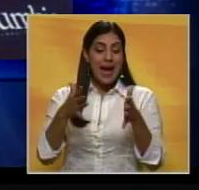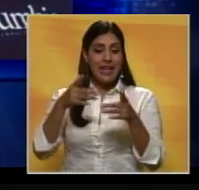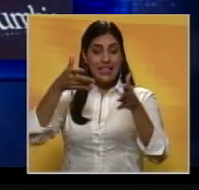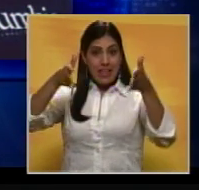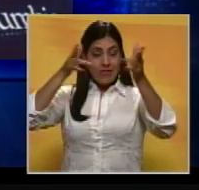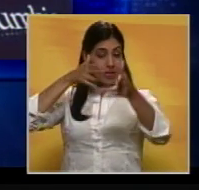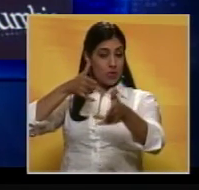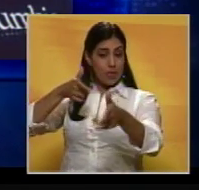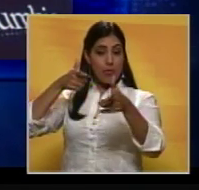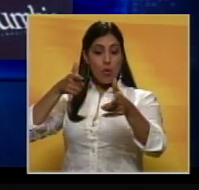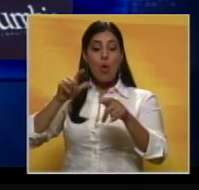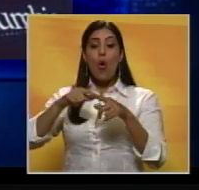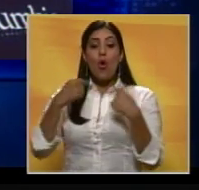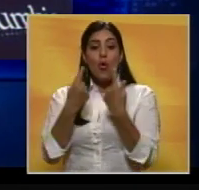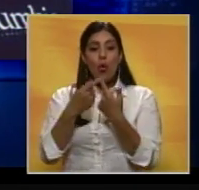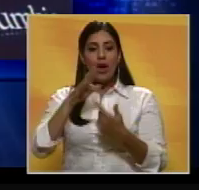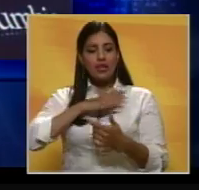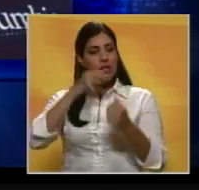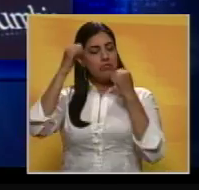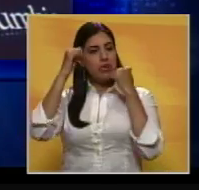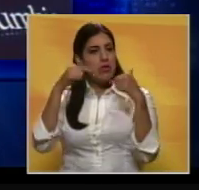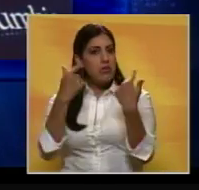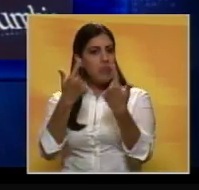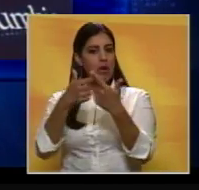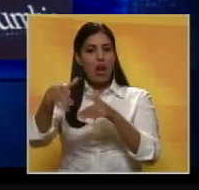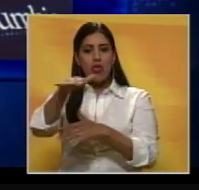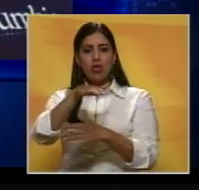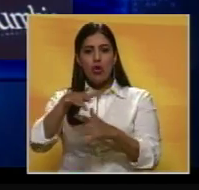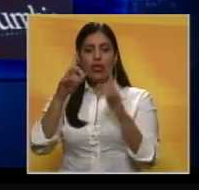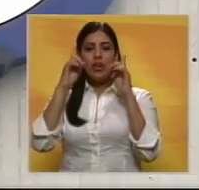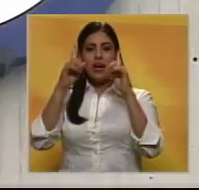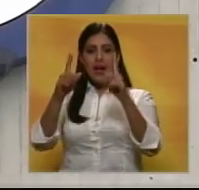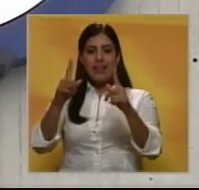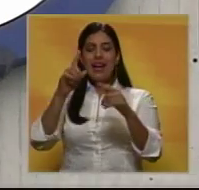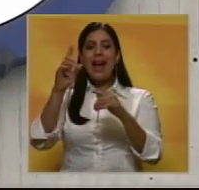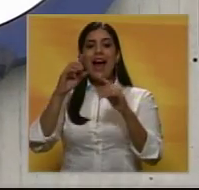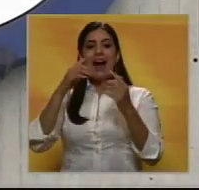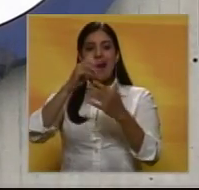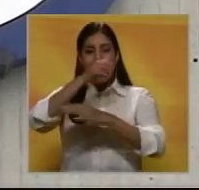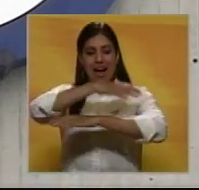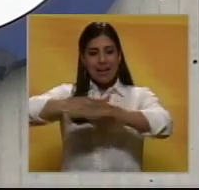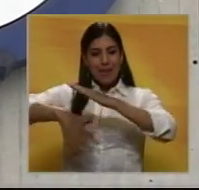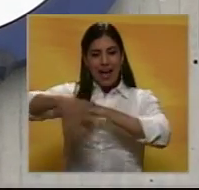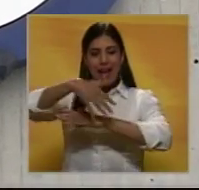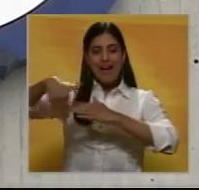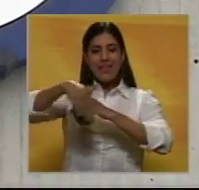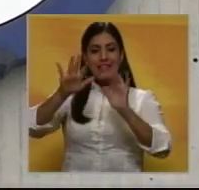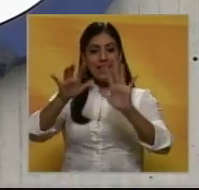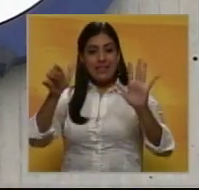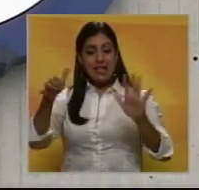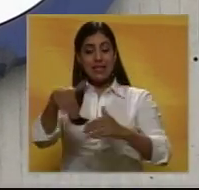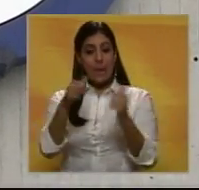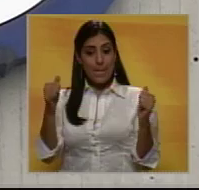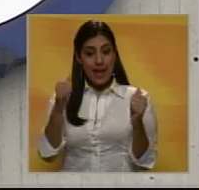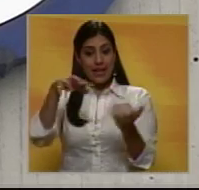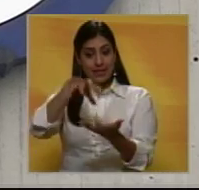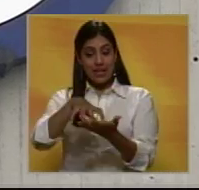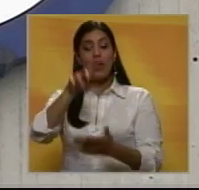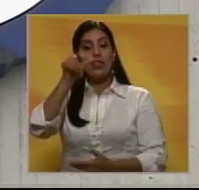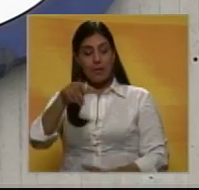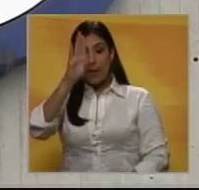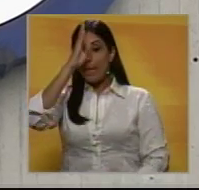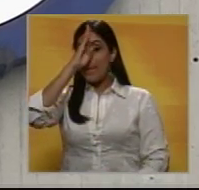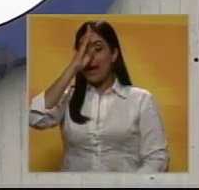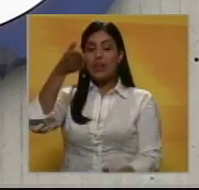una residencia, cuando se encontraba en las inmediaciones del viaducto Campo Elías de la avenida 16 de Mérida. En Barinas